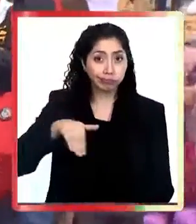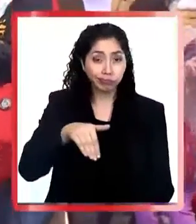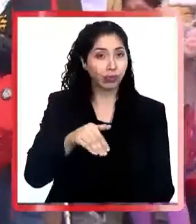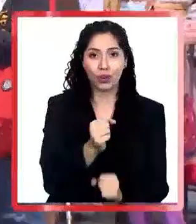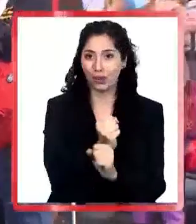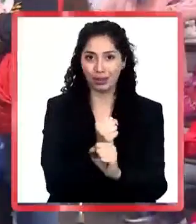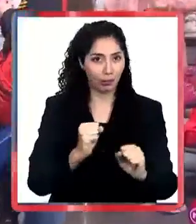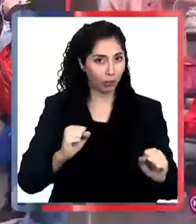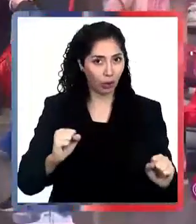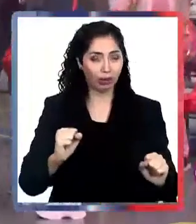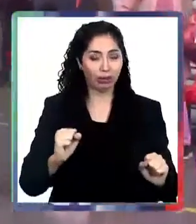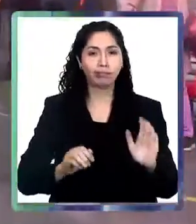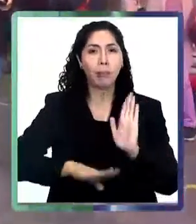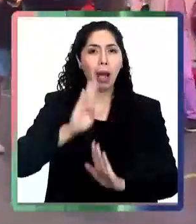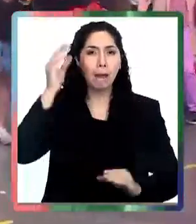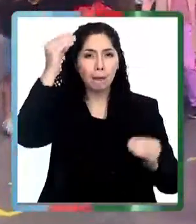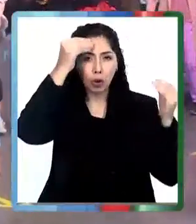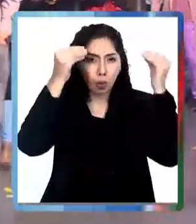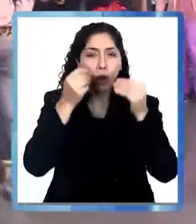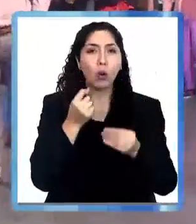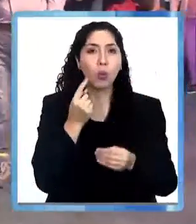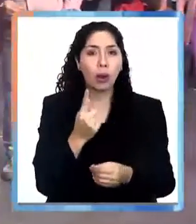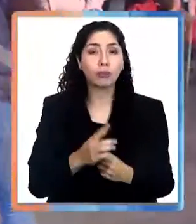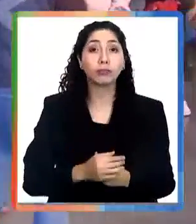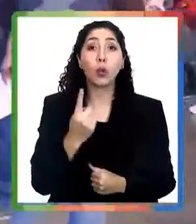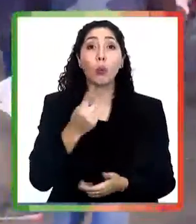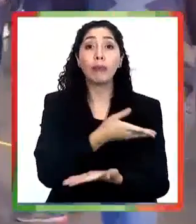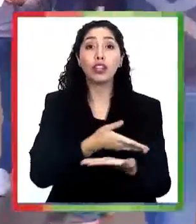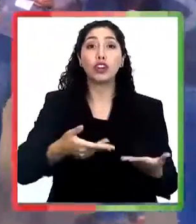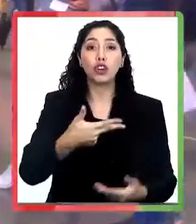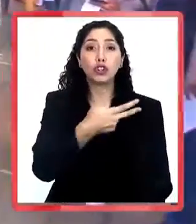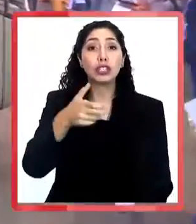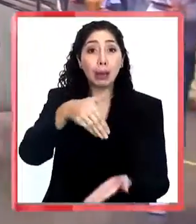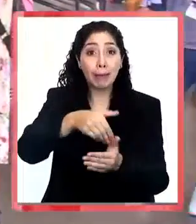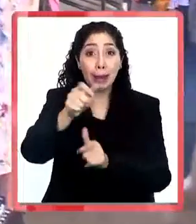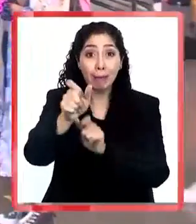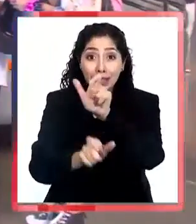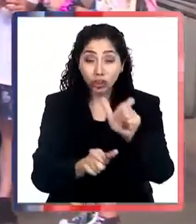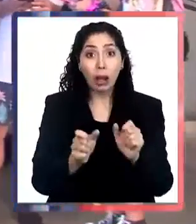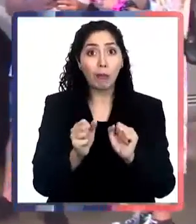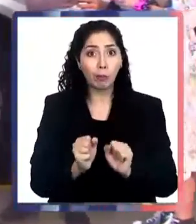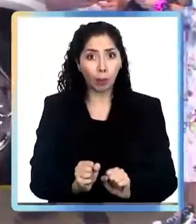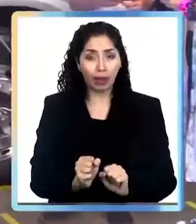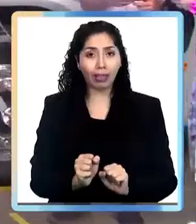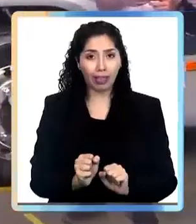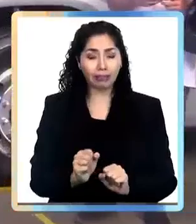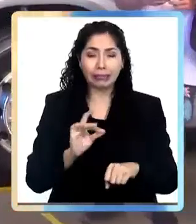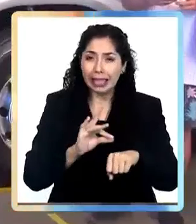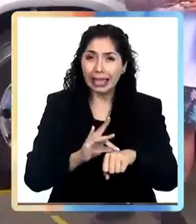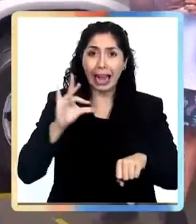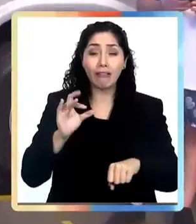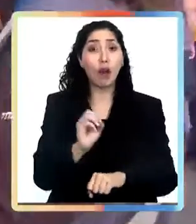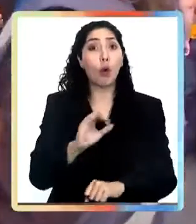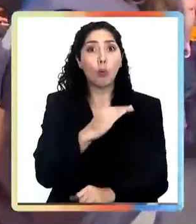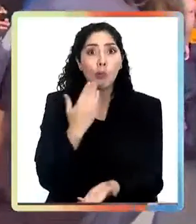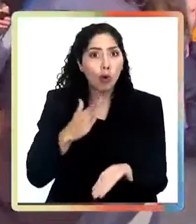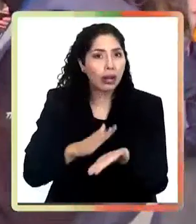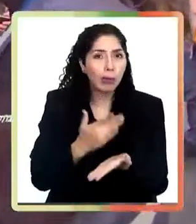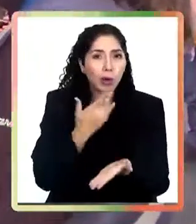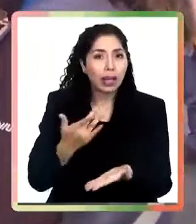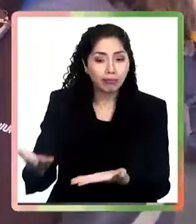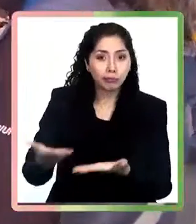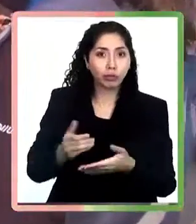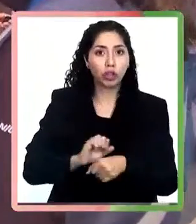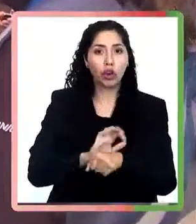público pero lo más preocupante es que un millón 800 mil personas se están exponiendo sufrir un cuadro grave o morir